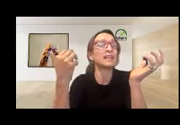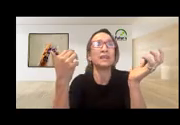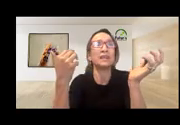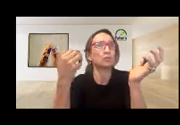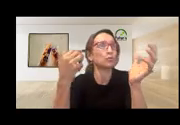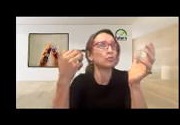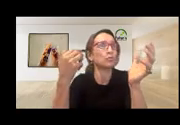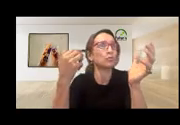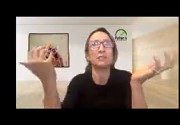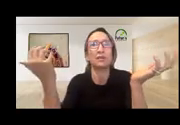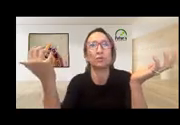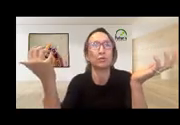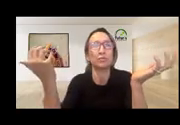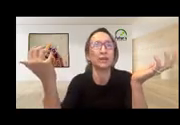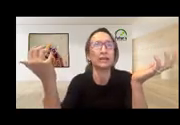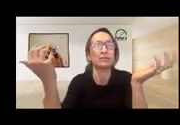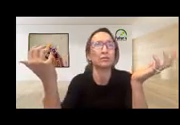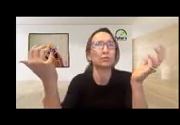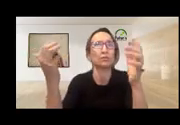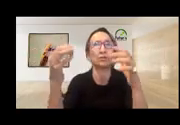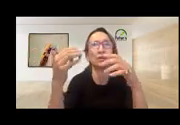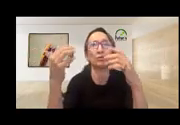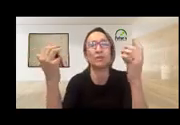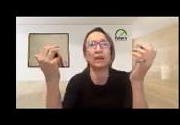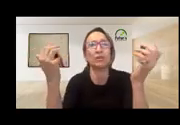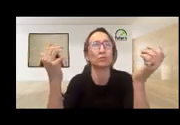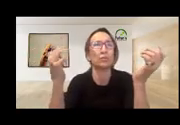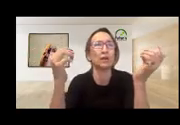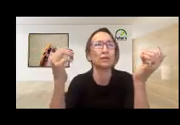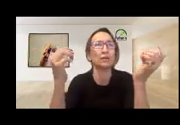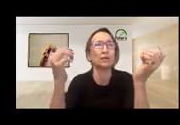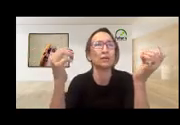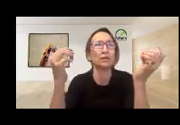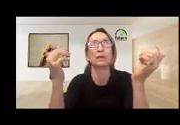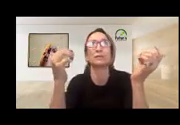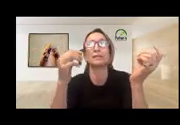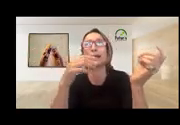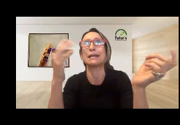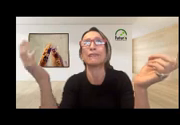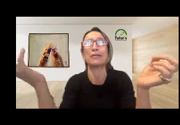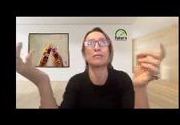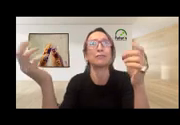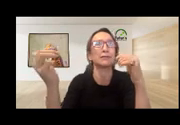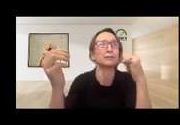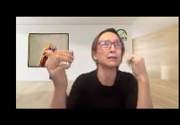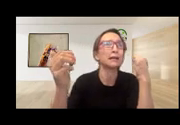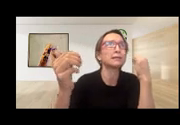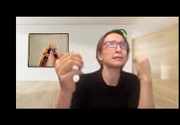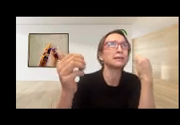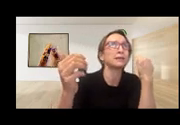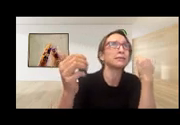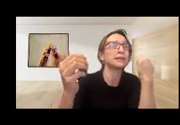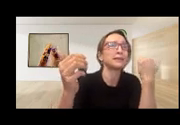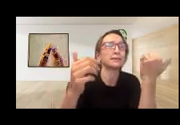un ambiente estático, son muy dinámicos, ¿verdad? Nosotros estamos bien acostumbrados a esto cuando se sale el río,